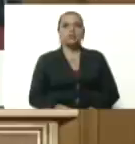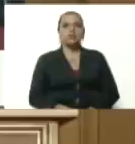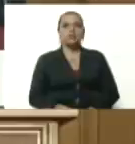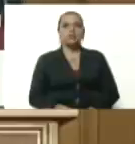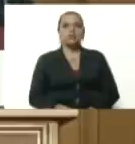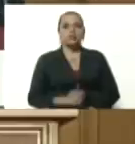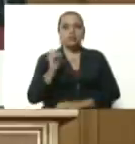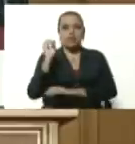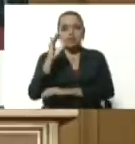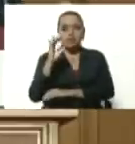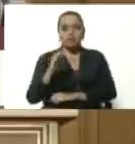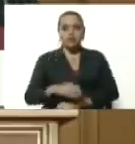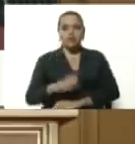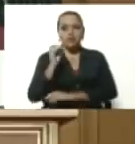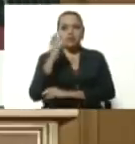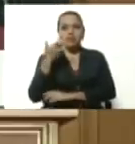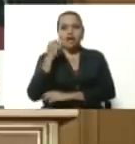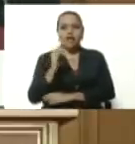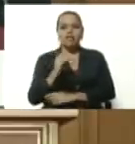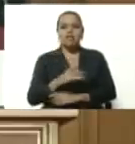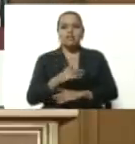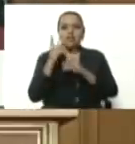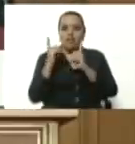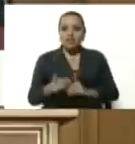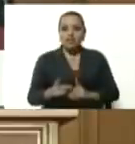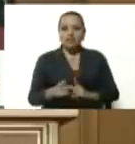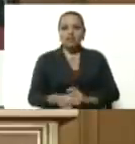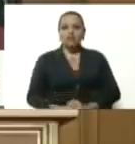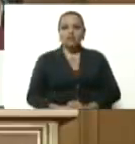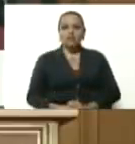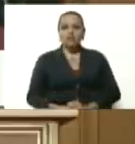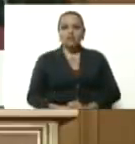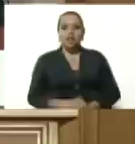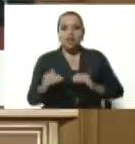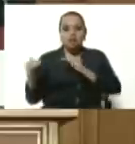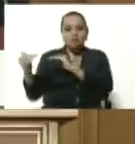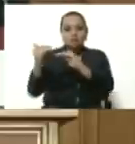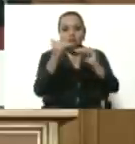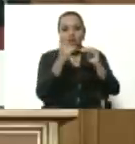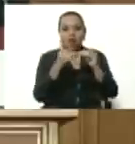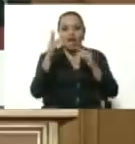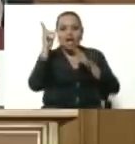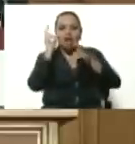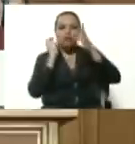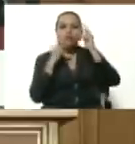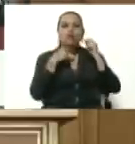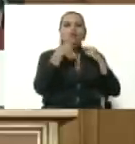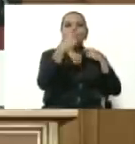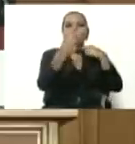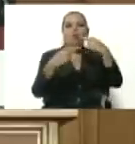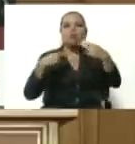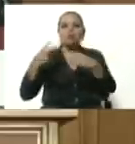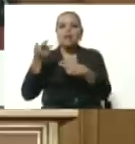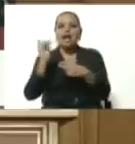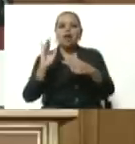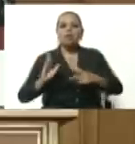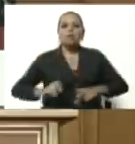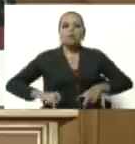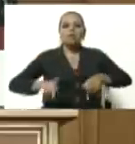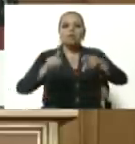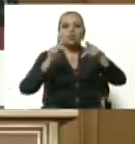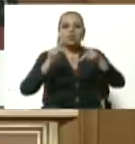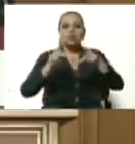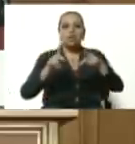Los parlamentos tienen la obligación de ser plurales, de escuchar a todas las voces y de darle oportunidad a